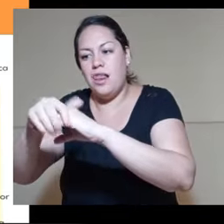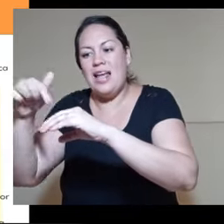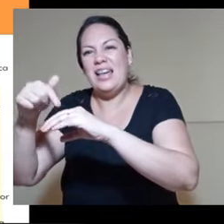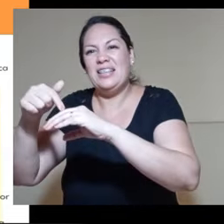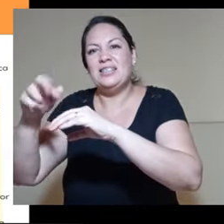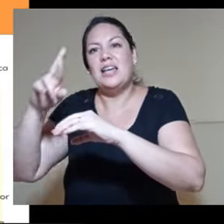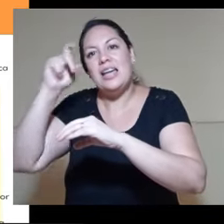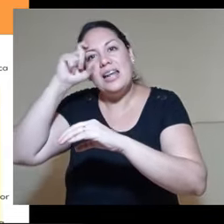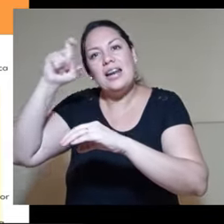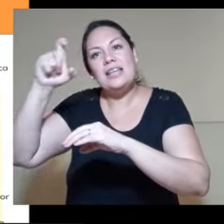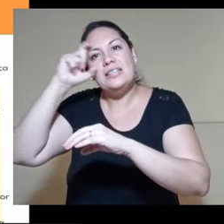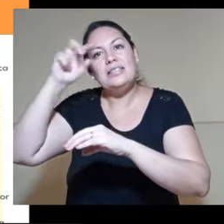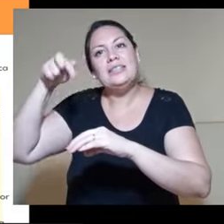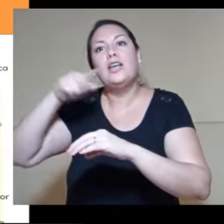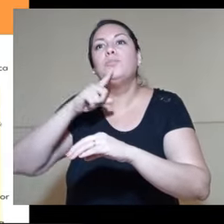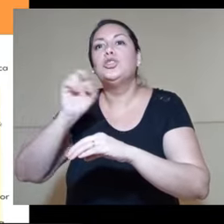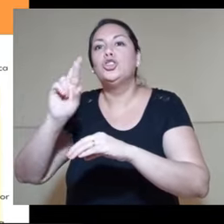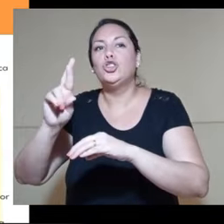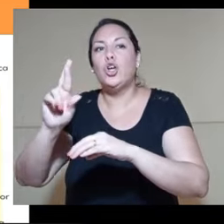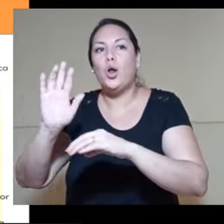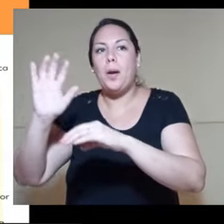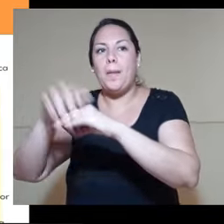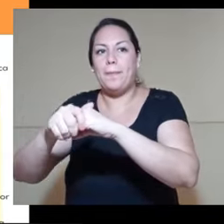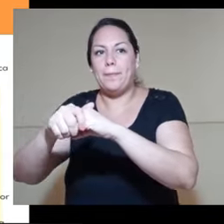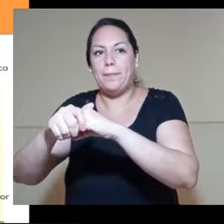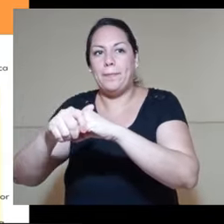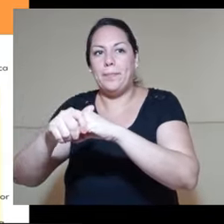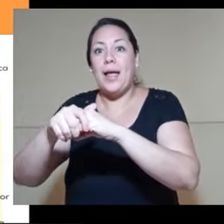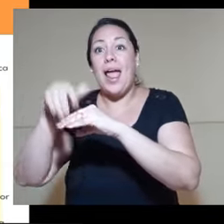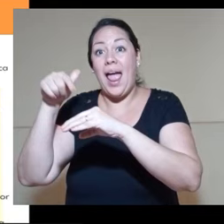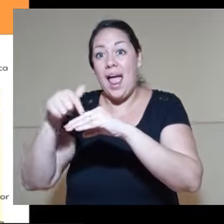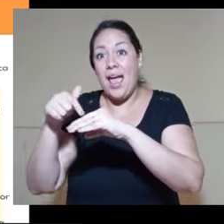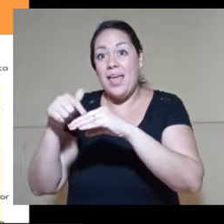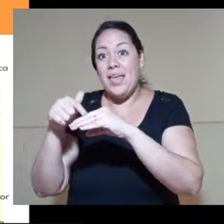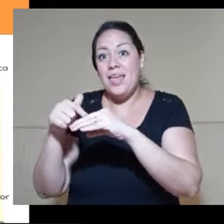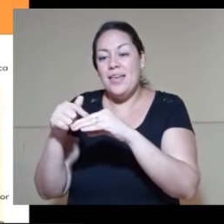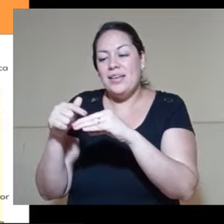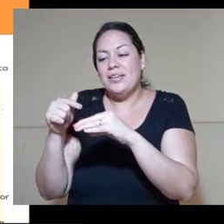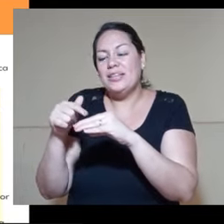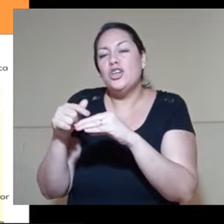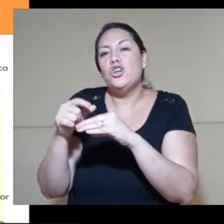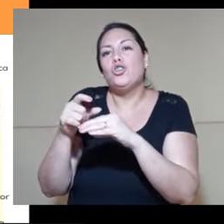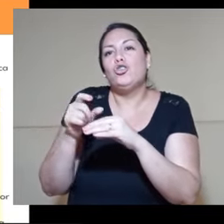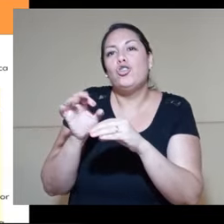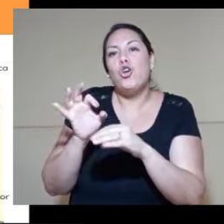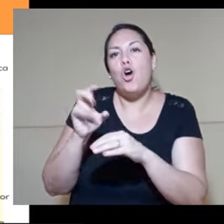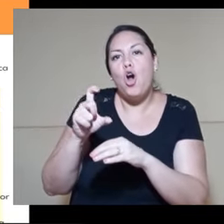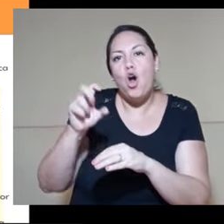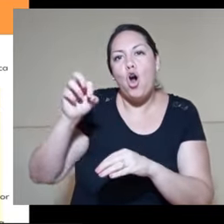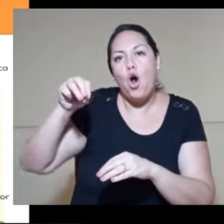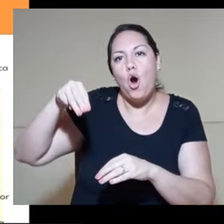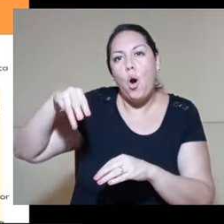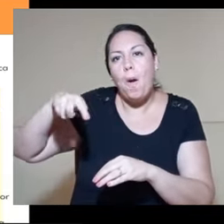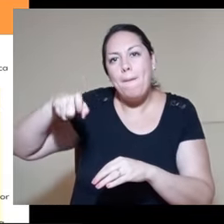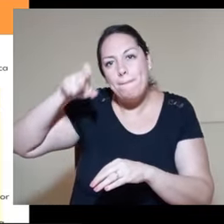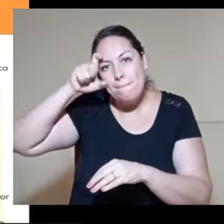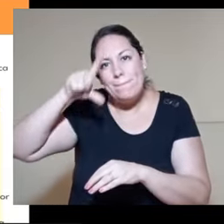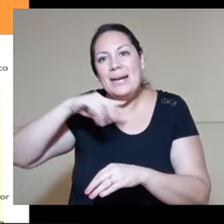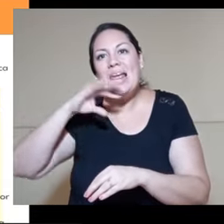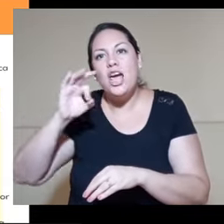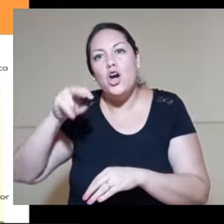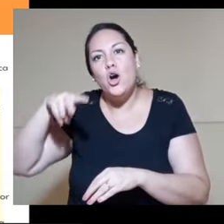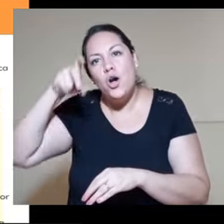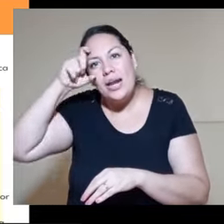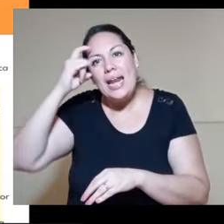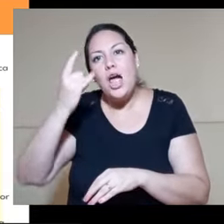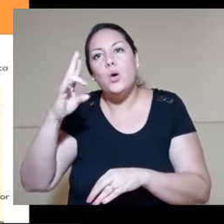postsináptica que se llama receptor. ¿Sí? Se fija ahí, ¿ven? Se fija y forma lo que se llama el complejo